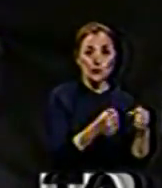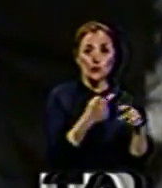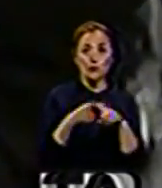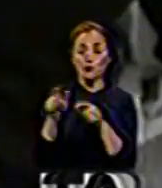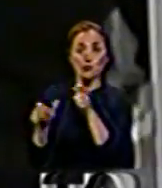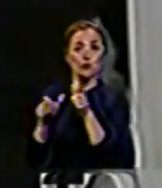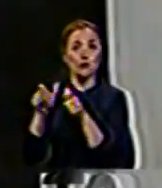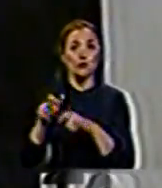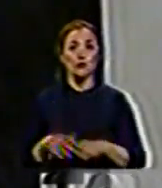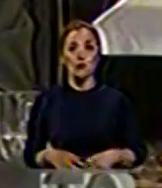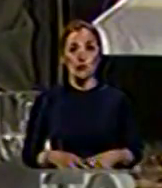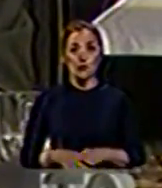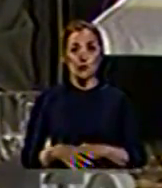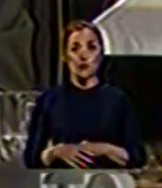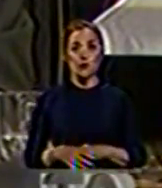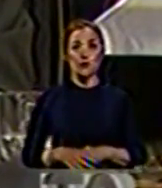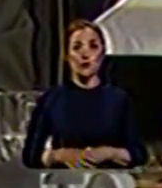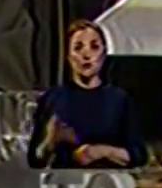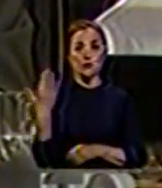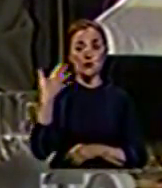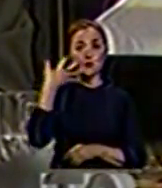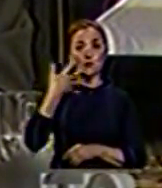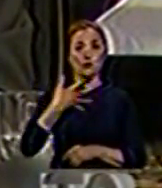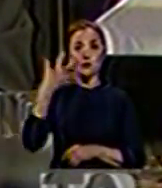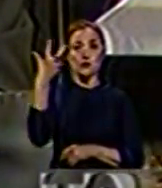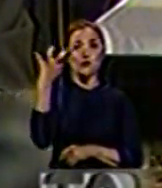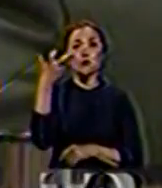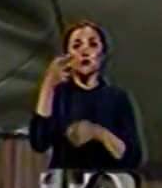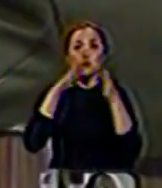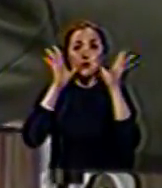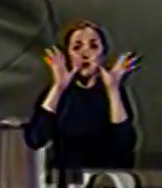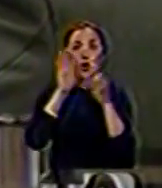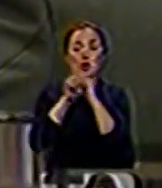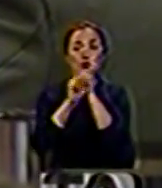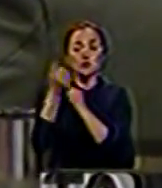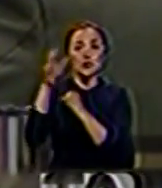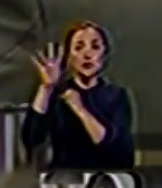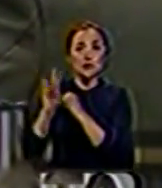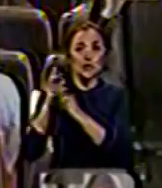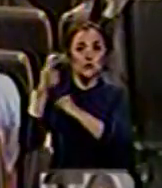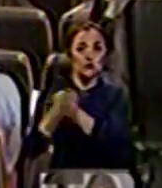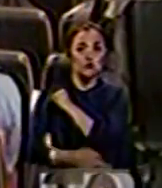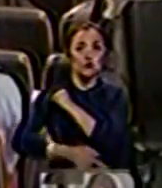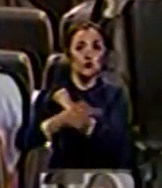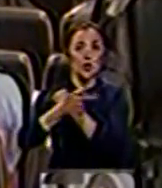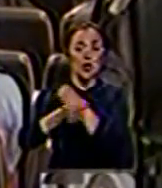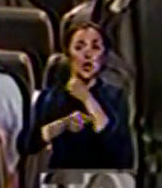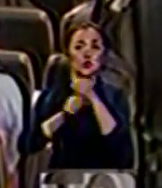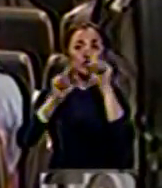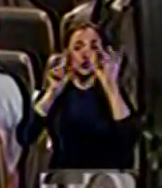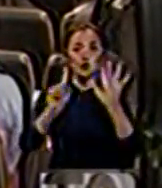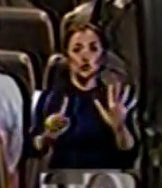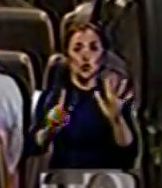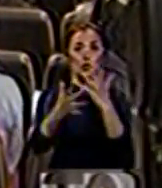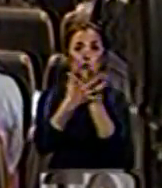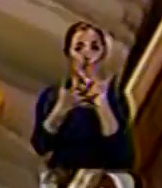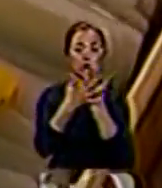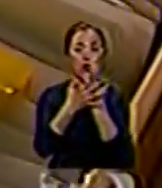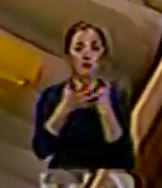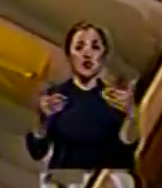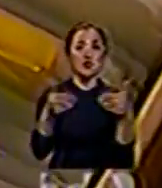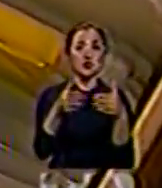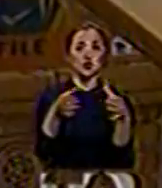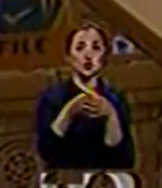toda la haya. El pasado 13 de diciembre del 2017, Jorge Glass fue condenado a 6 años de cárcel por el delito